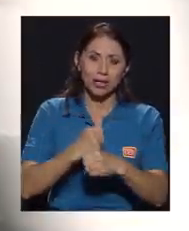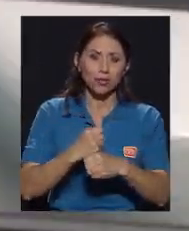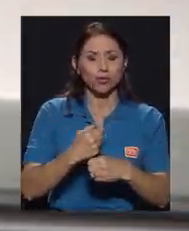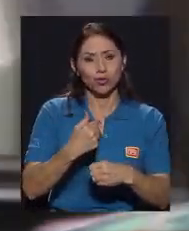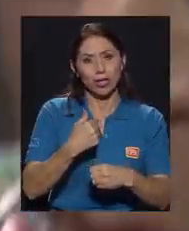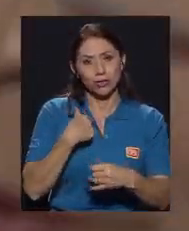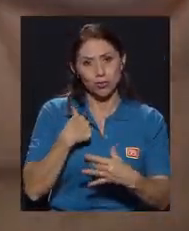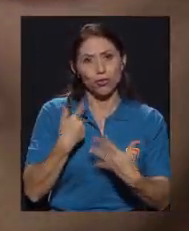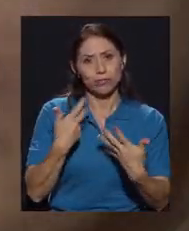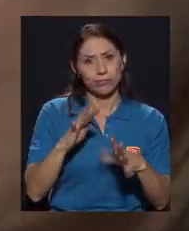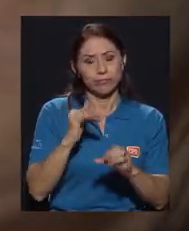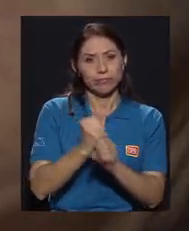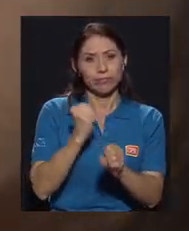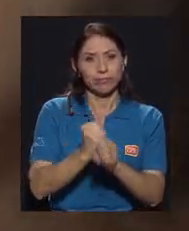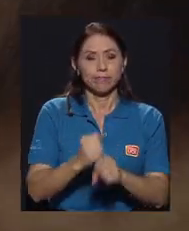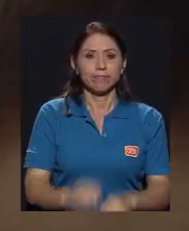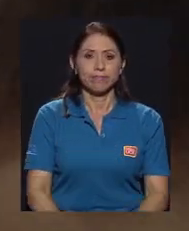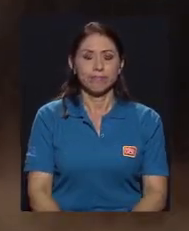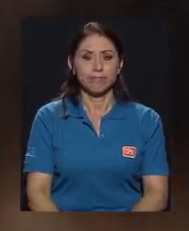que estuve en ejercicio.